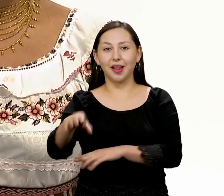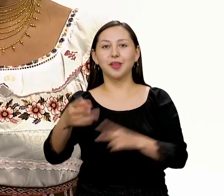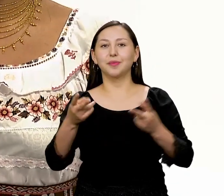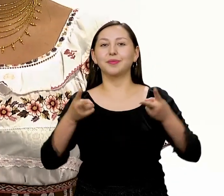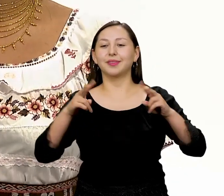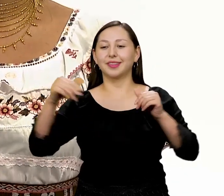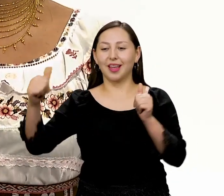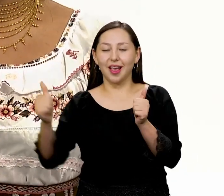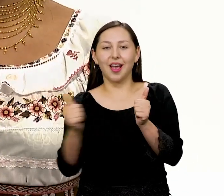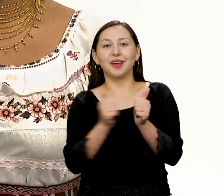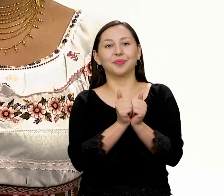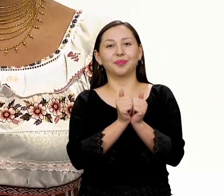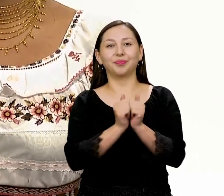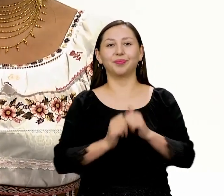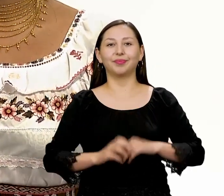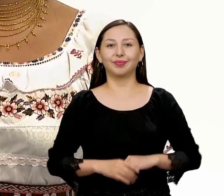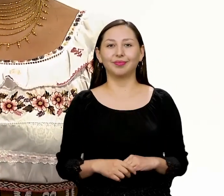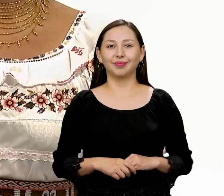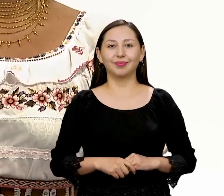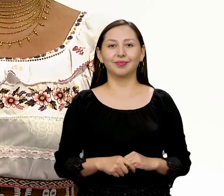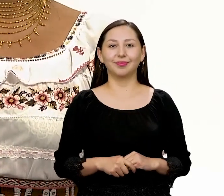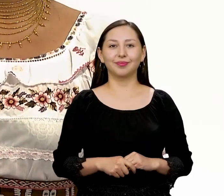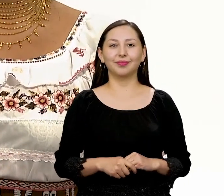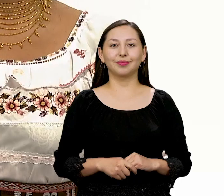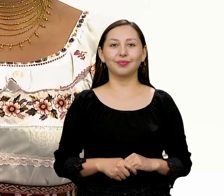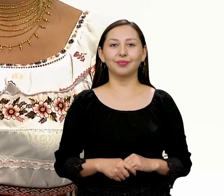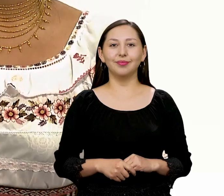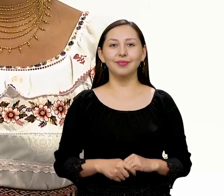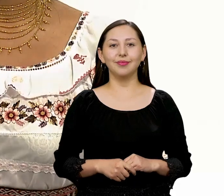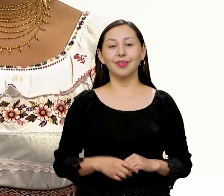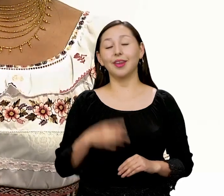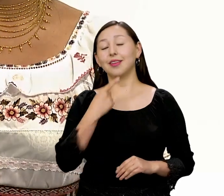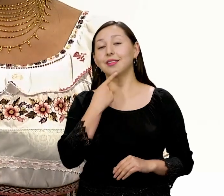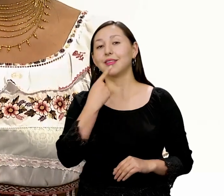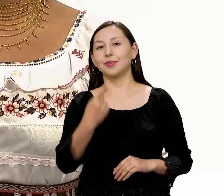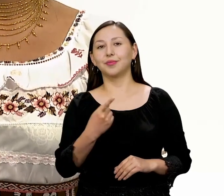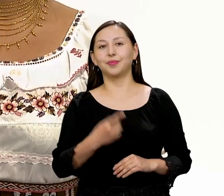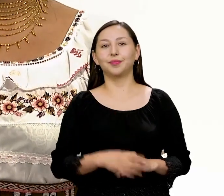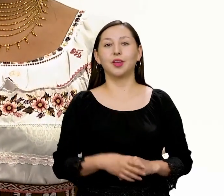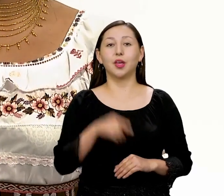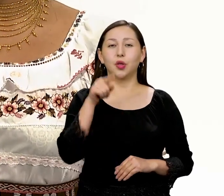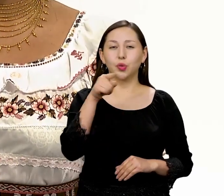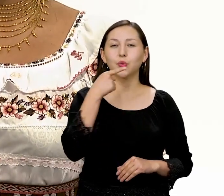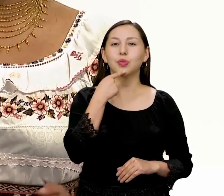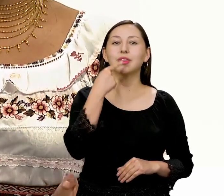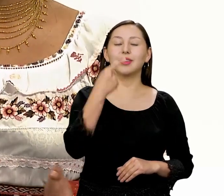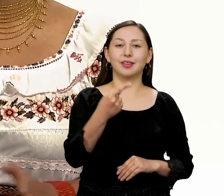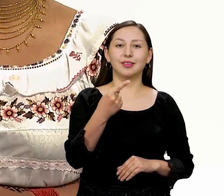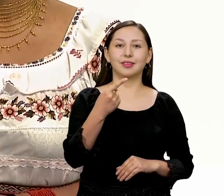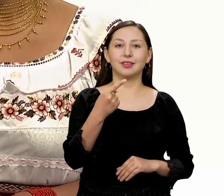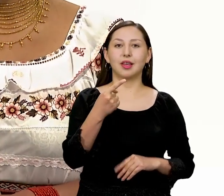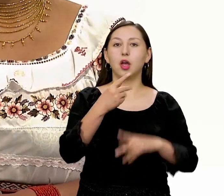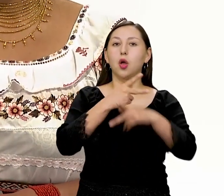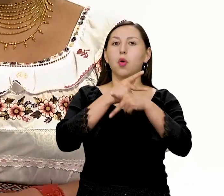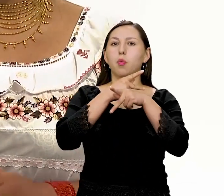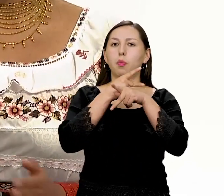que aquí nos están acompañando. Y pues sí, te comento en lo que tú